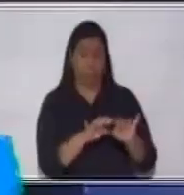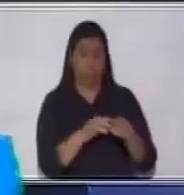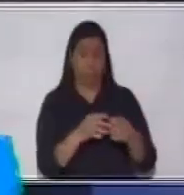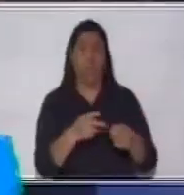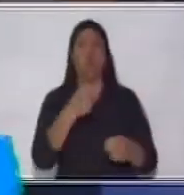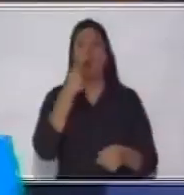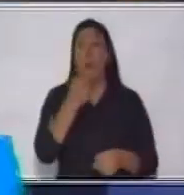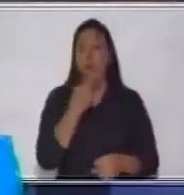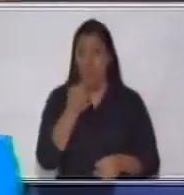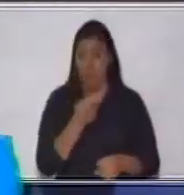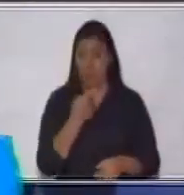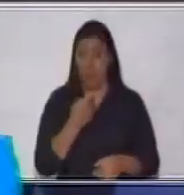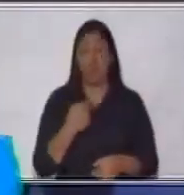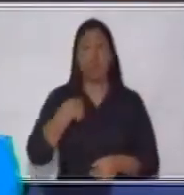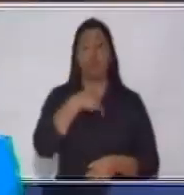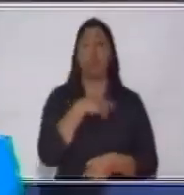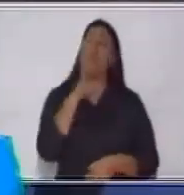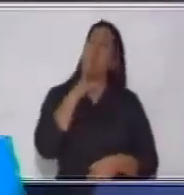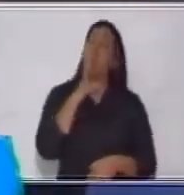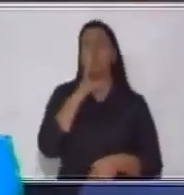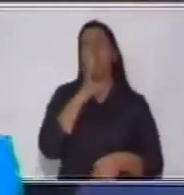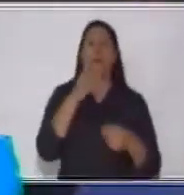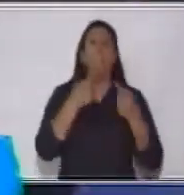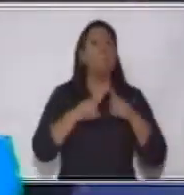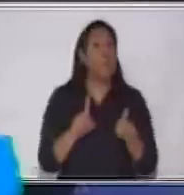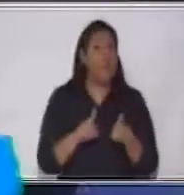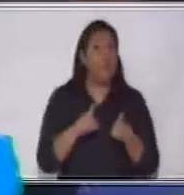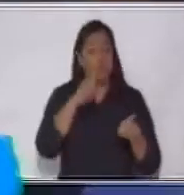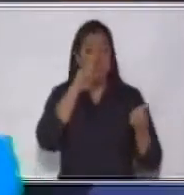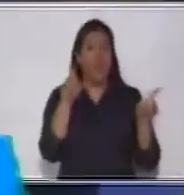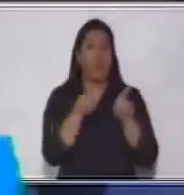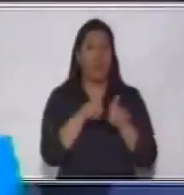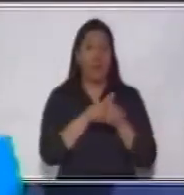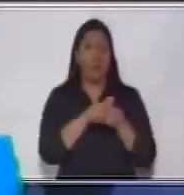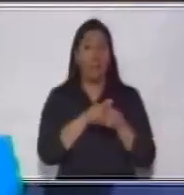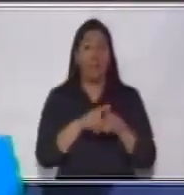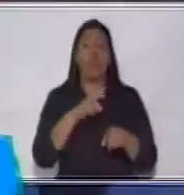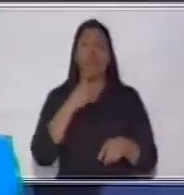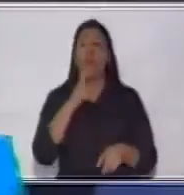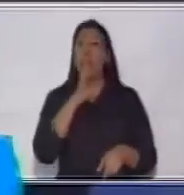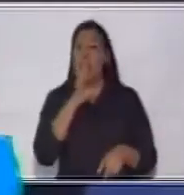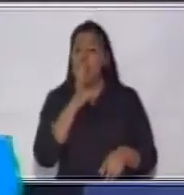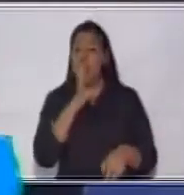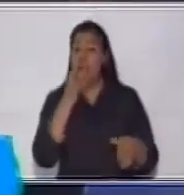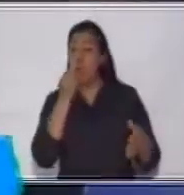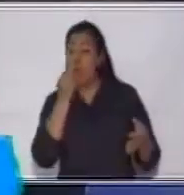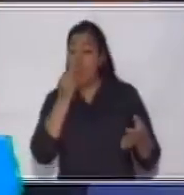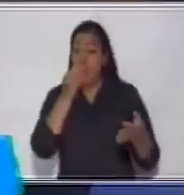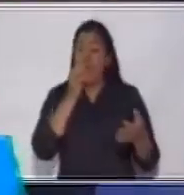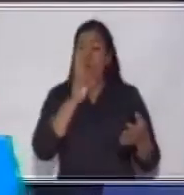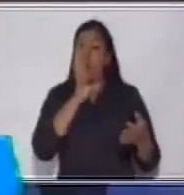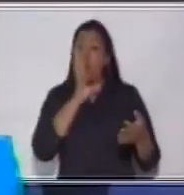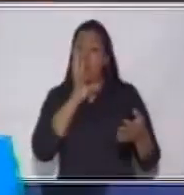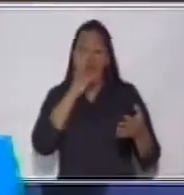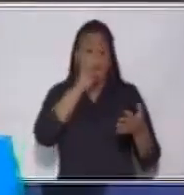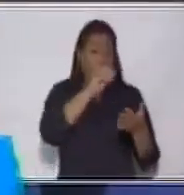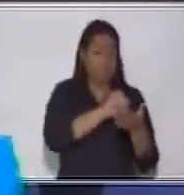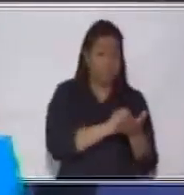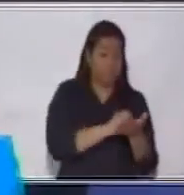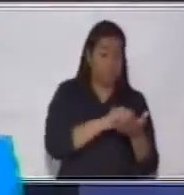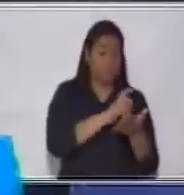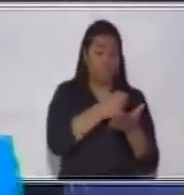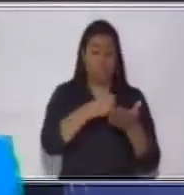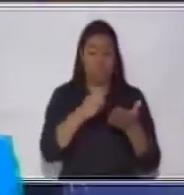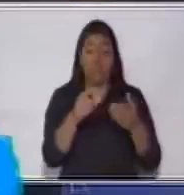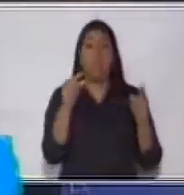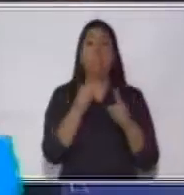escrita, utilizamos ya las grafías, es decir, la representación gráfica de las letras. Y para que nosotros podamos